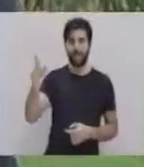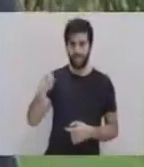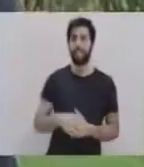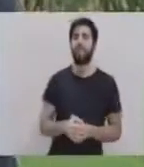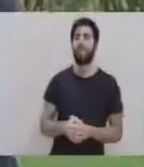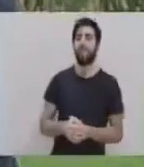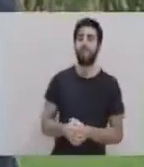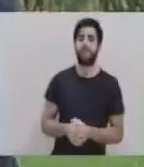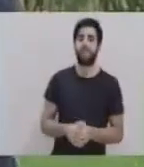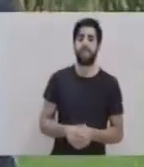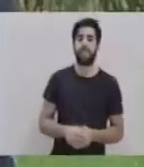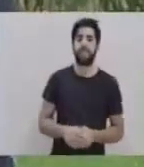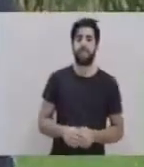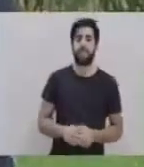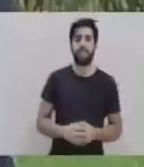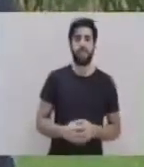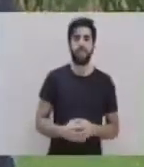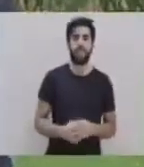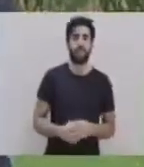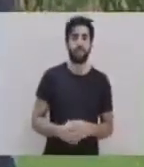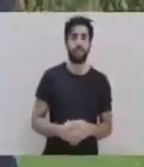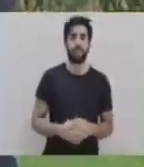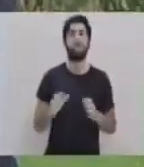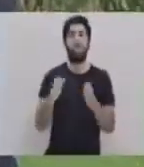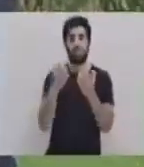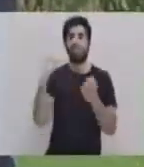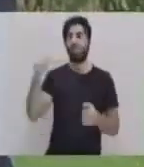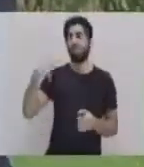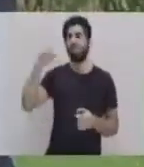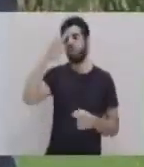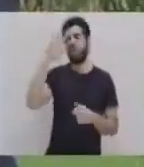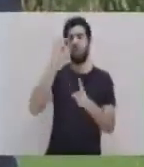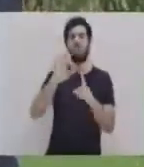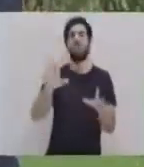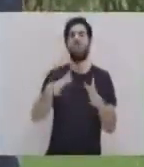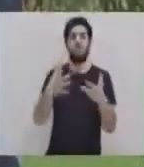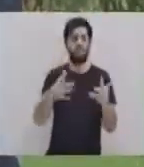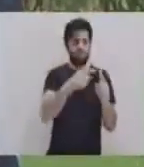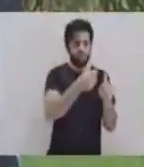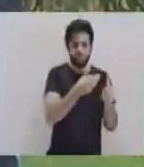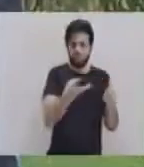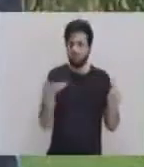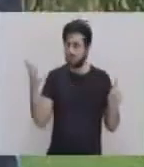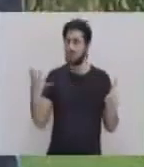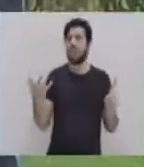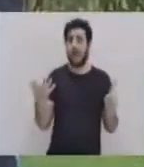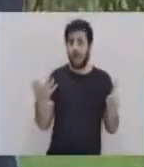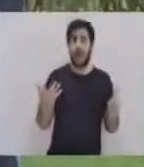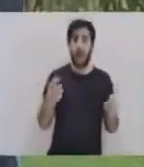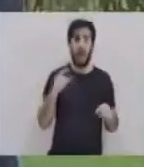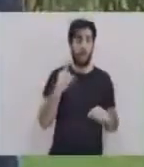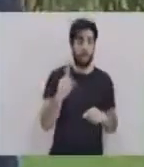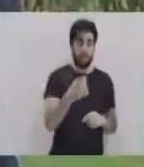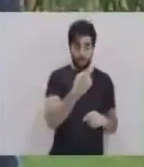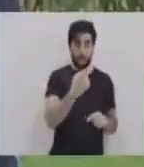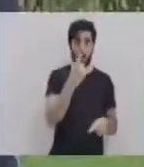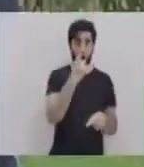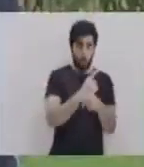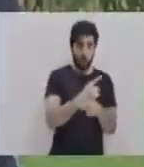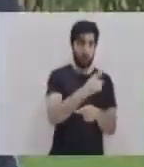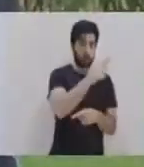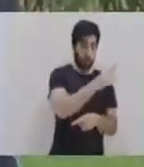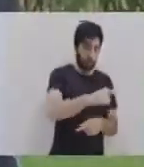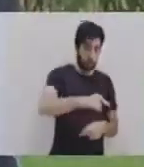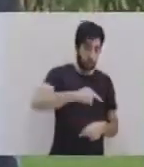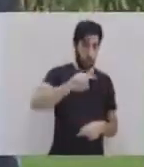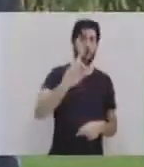que iba así. Muy bien. El objetivo de esta función era encontrar si la primera era